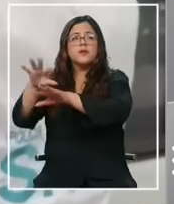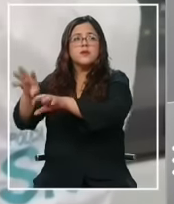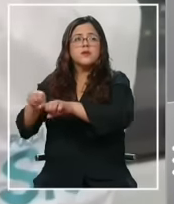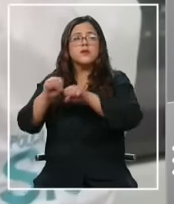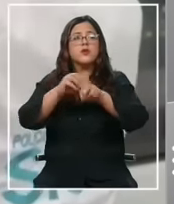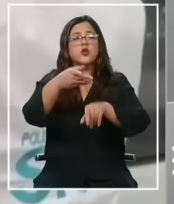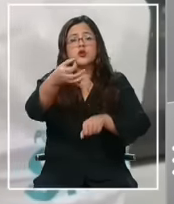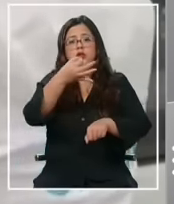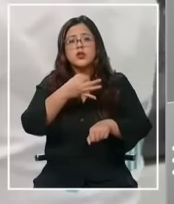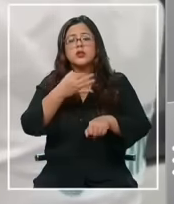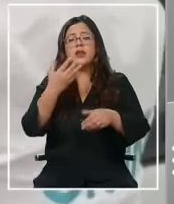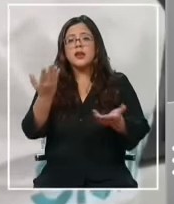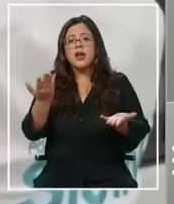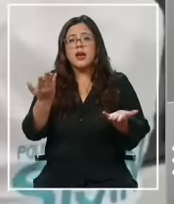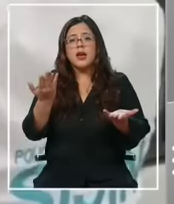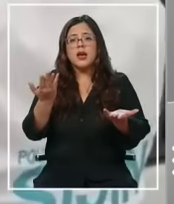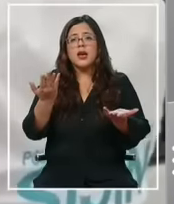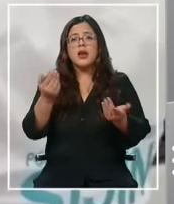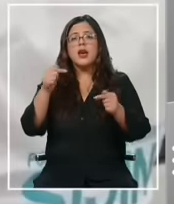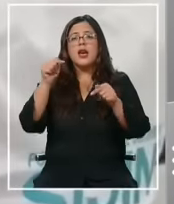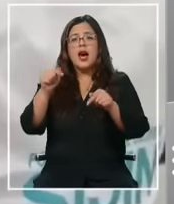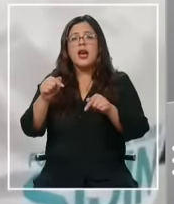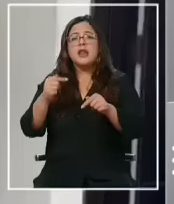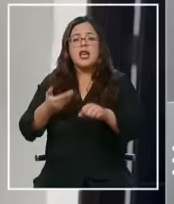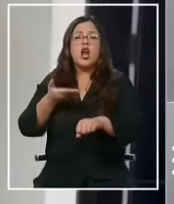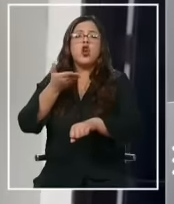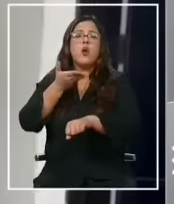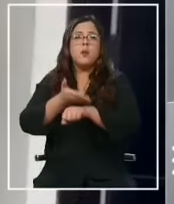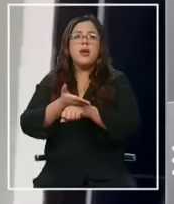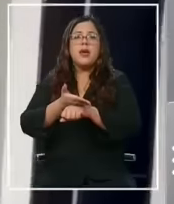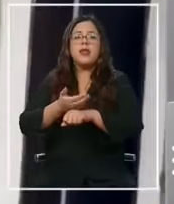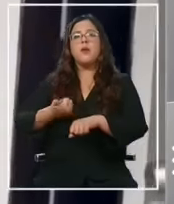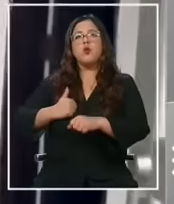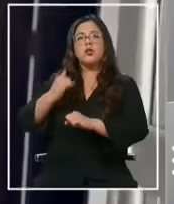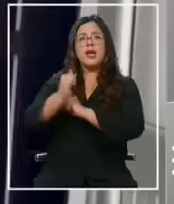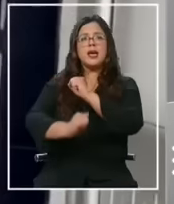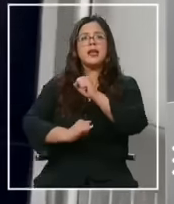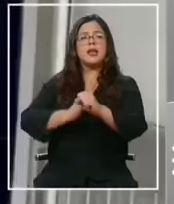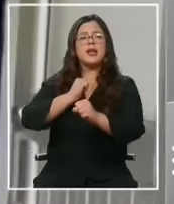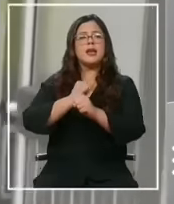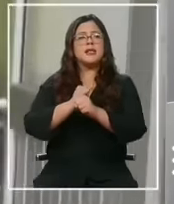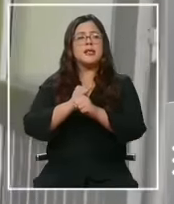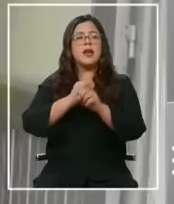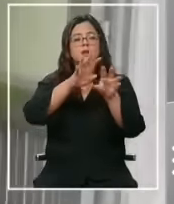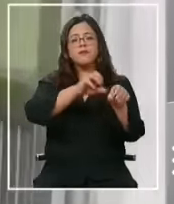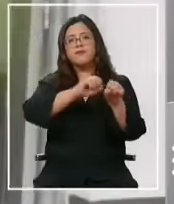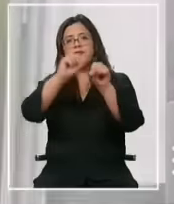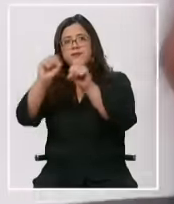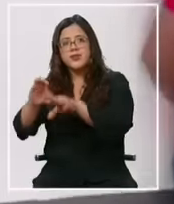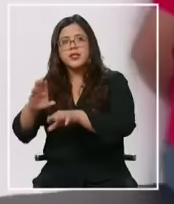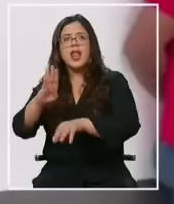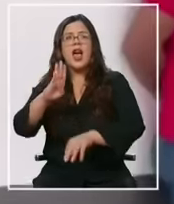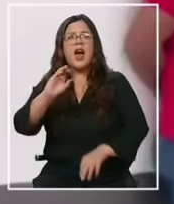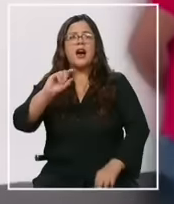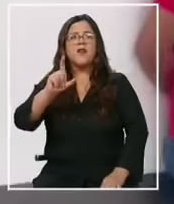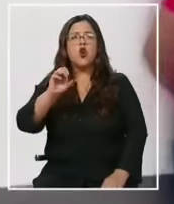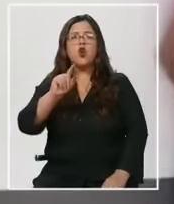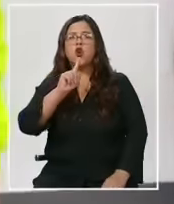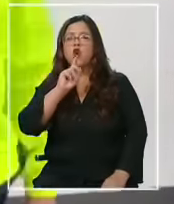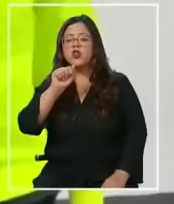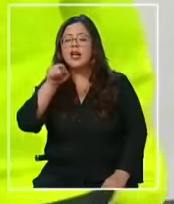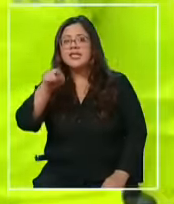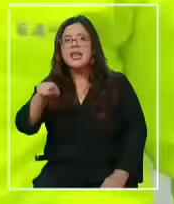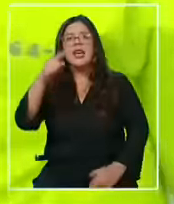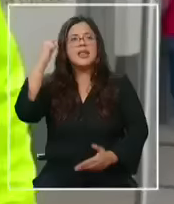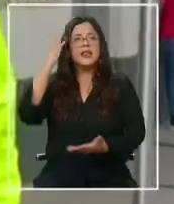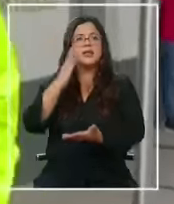usted lo dice, será trasladado, ya reclamado por la Interpol, y será pues ya será en Bogotá donde se defina cuál será